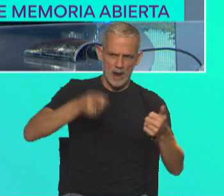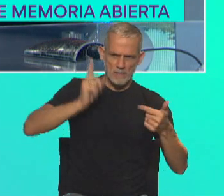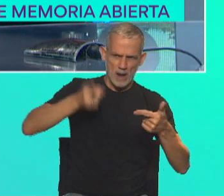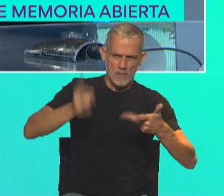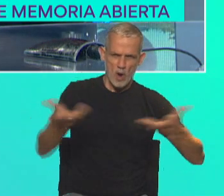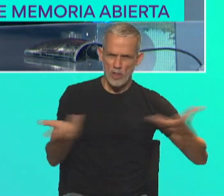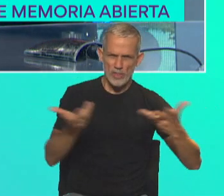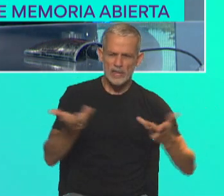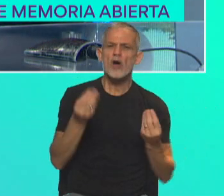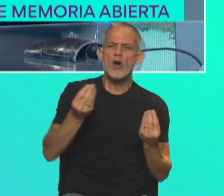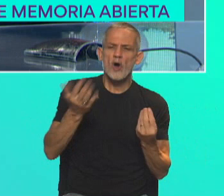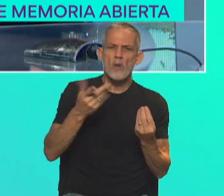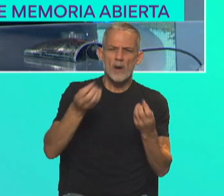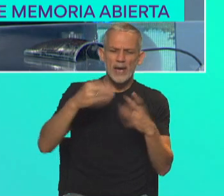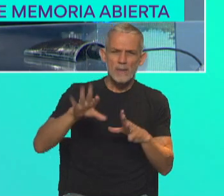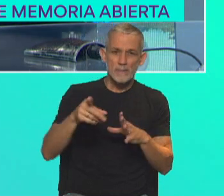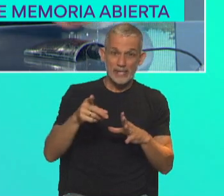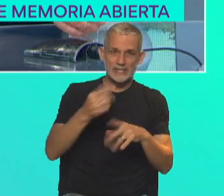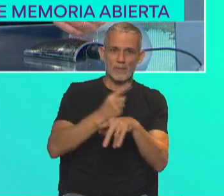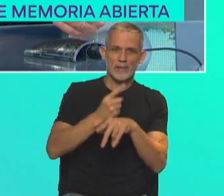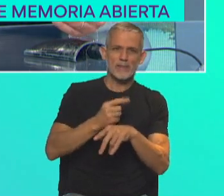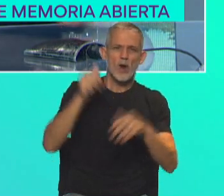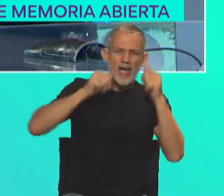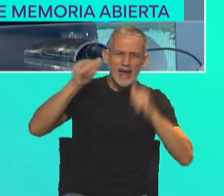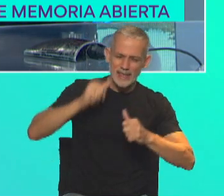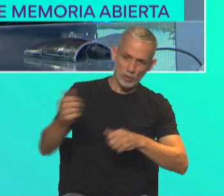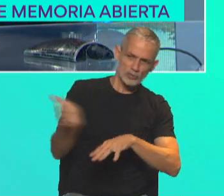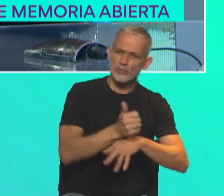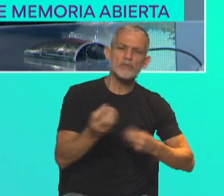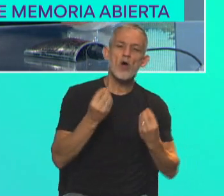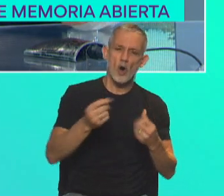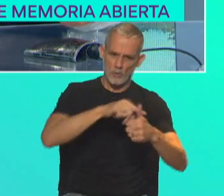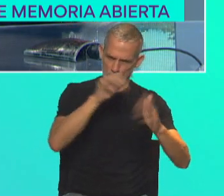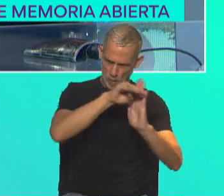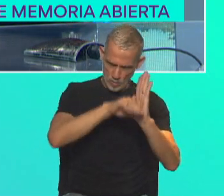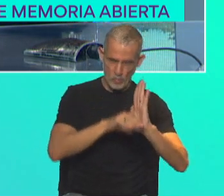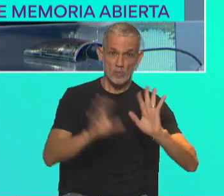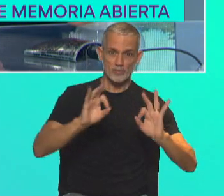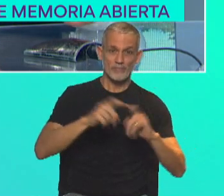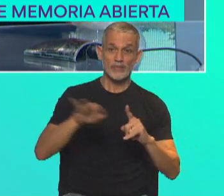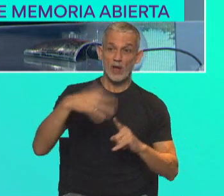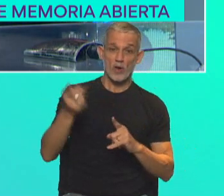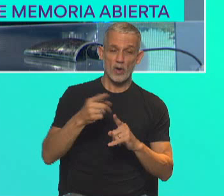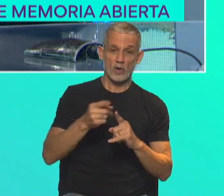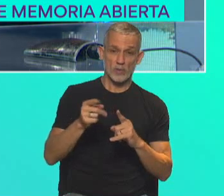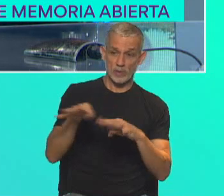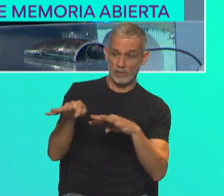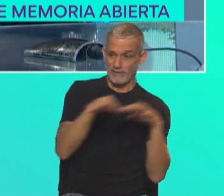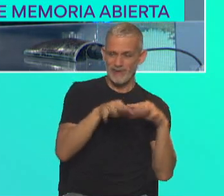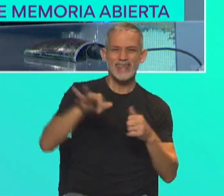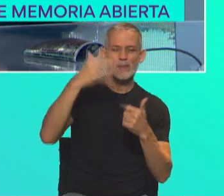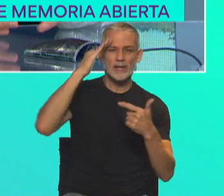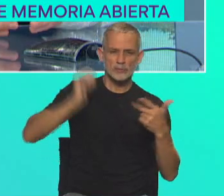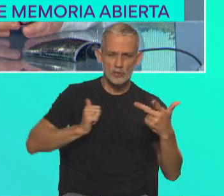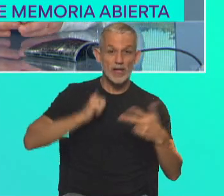tenían que ver con cómo se iba a empezar a recibir primero a los heridos de guerra, después a los que se iban replegando y después a los soldados,